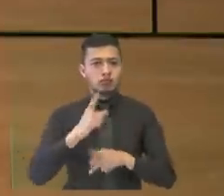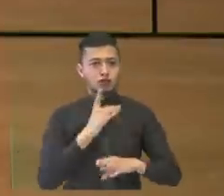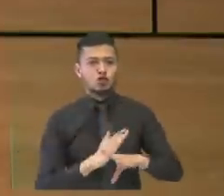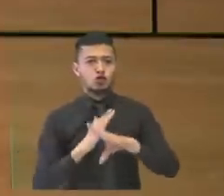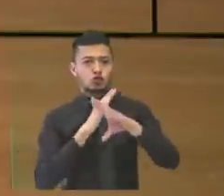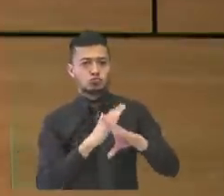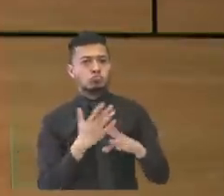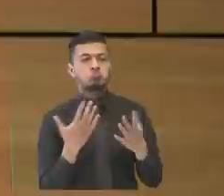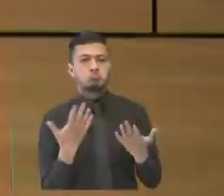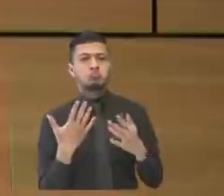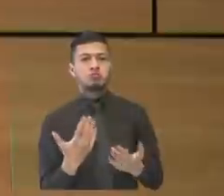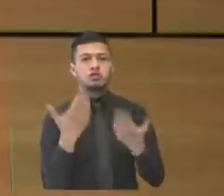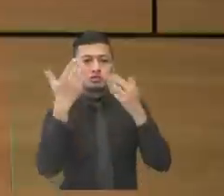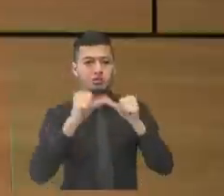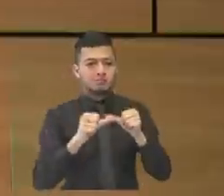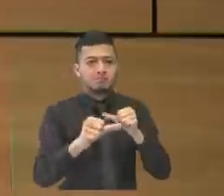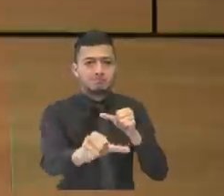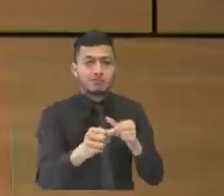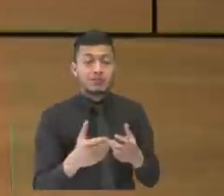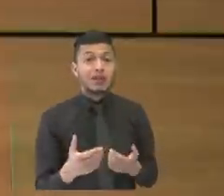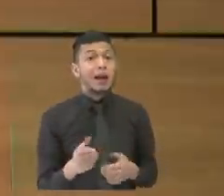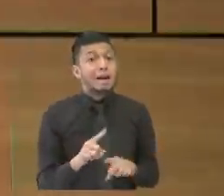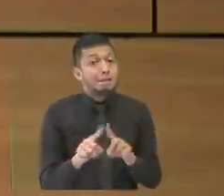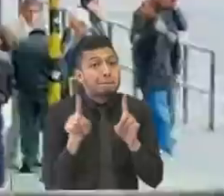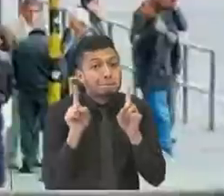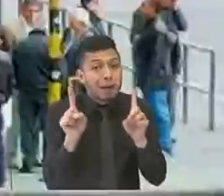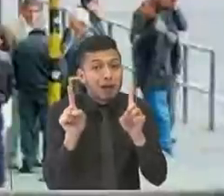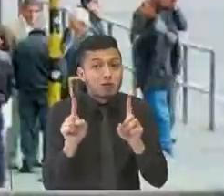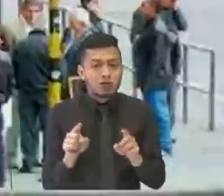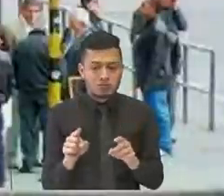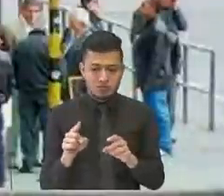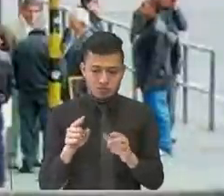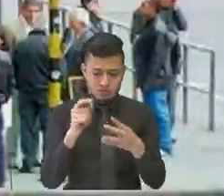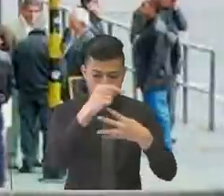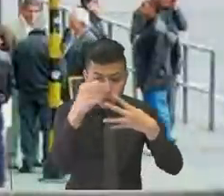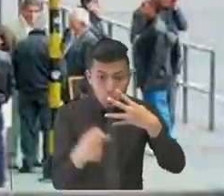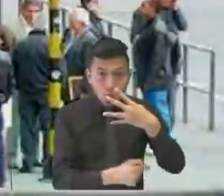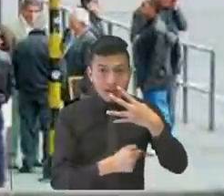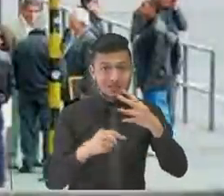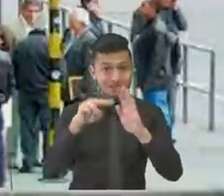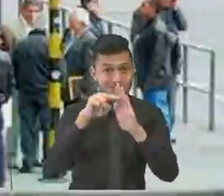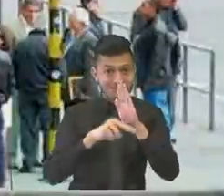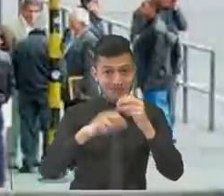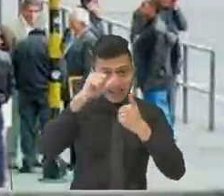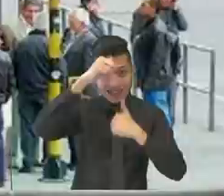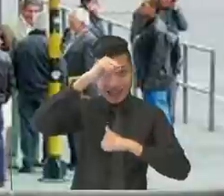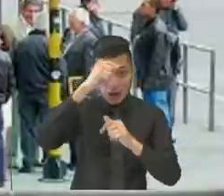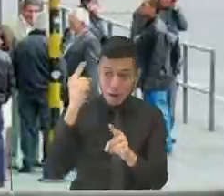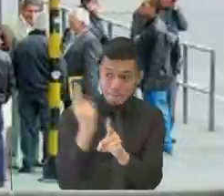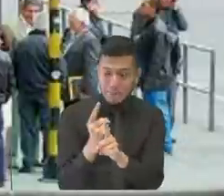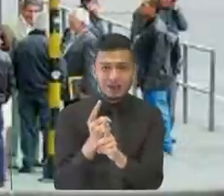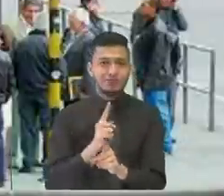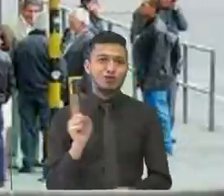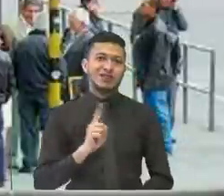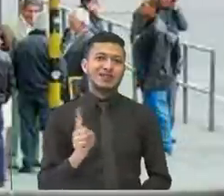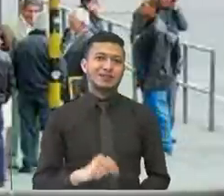no alcanza esa mejora como para cumplir ninguno de los cuatro criterios. Ahora bien, hasta el año